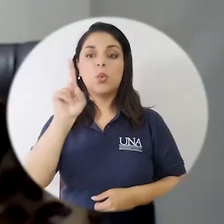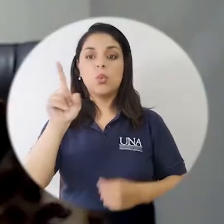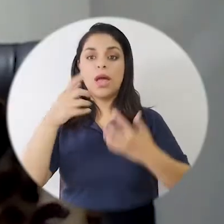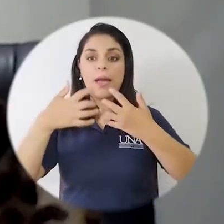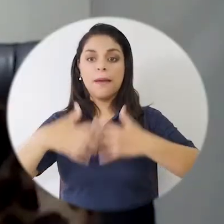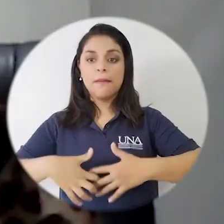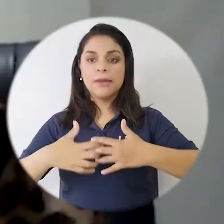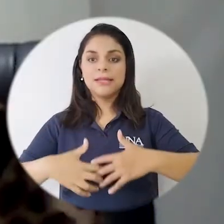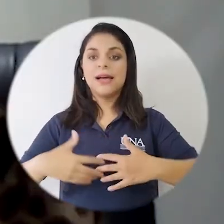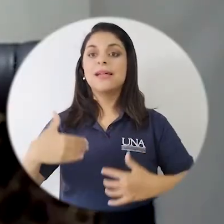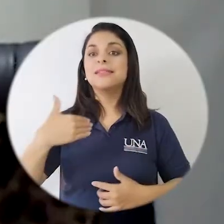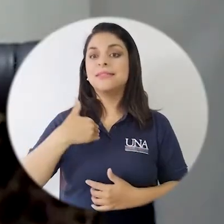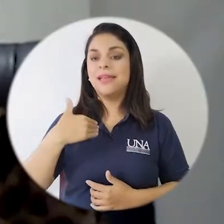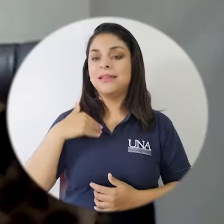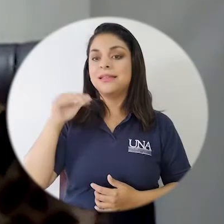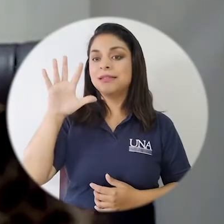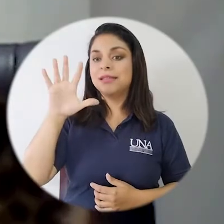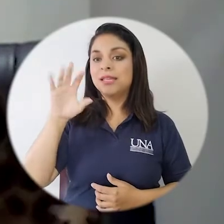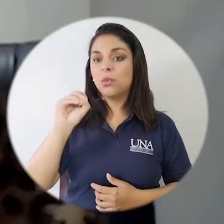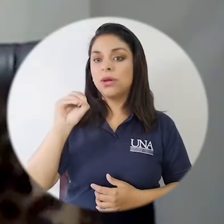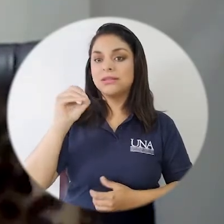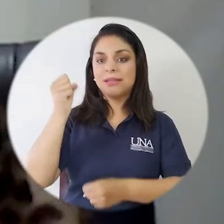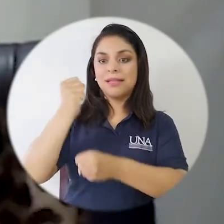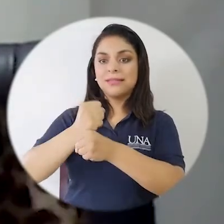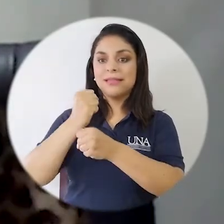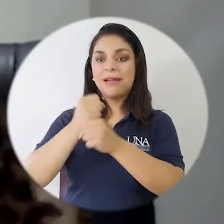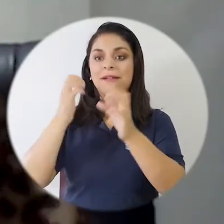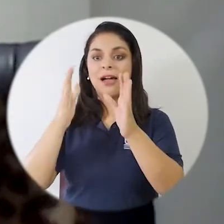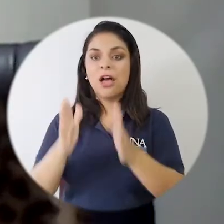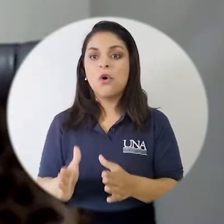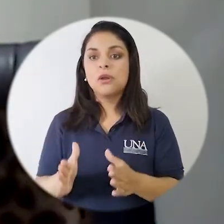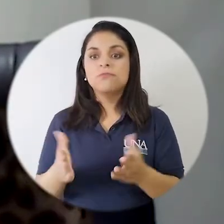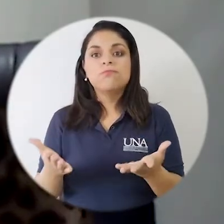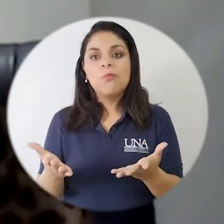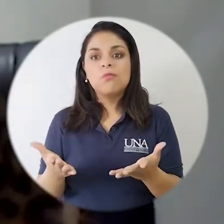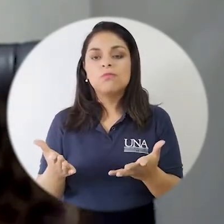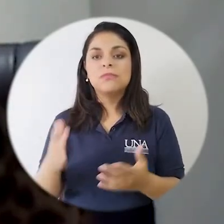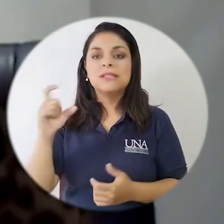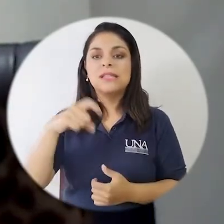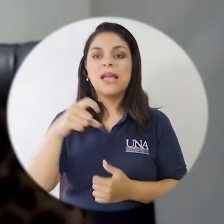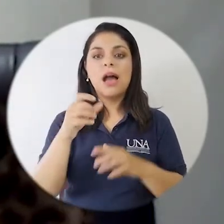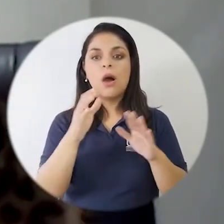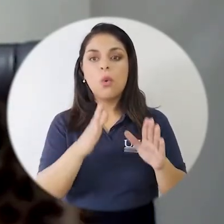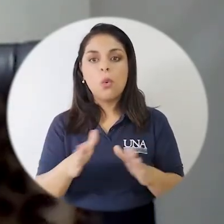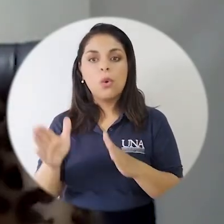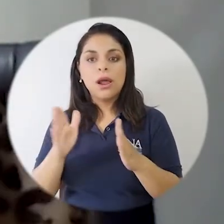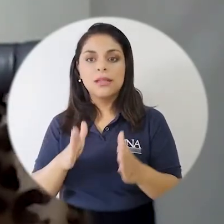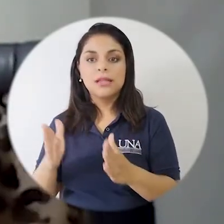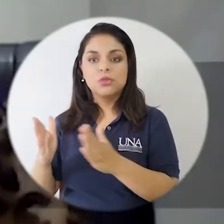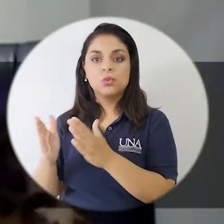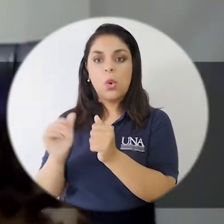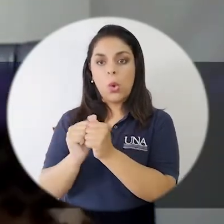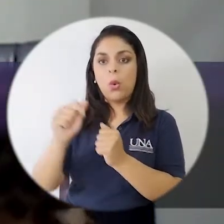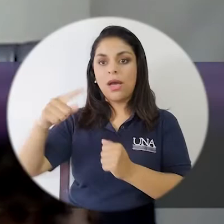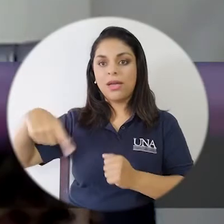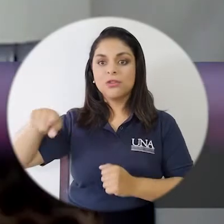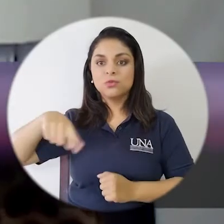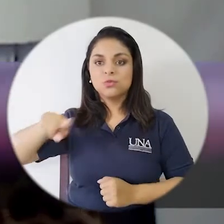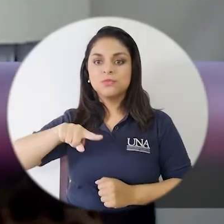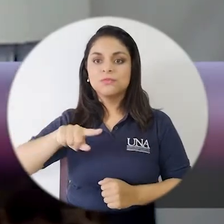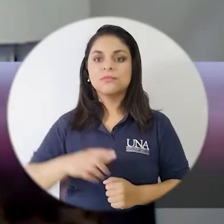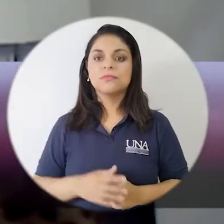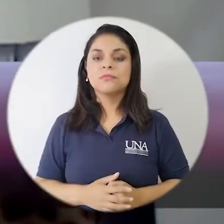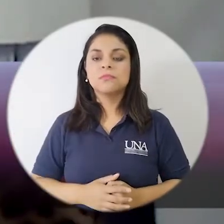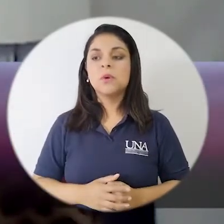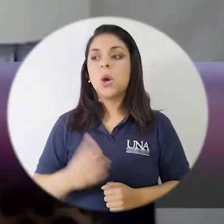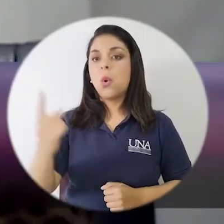Si una empresa tiene 50 trabajadores, bueno, sería cuestión de organizarse como quizás se están